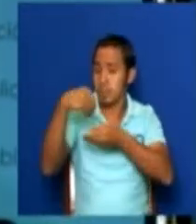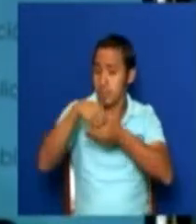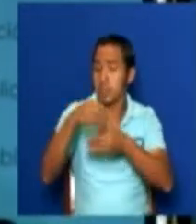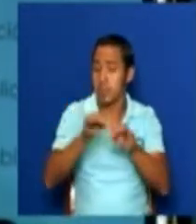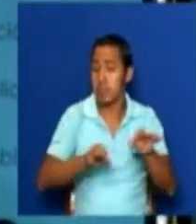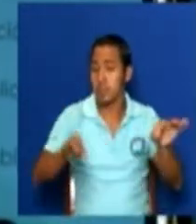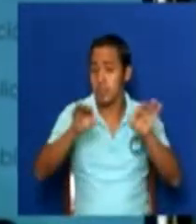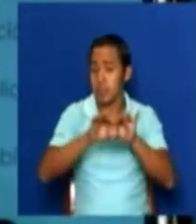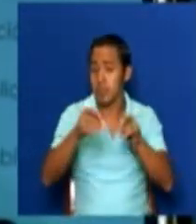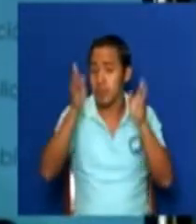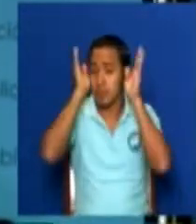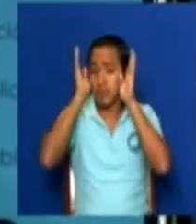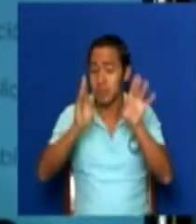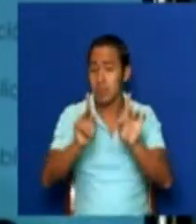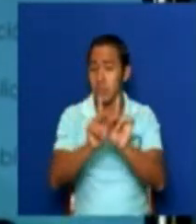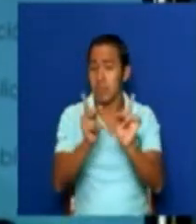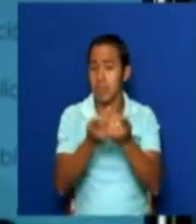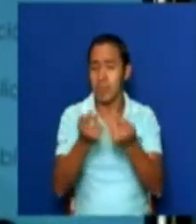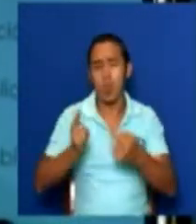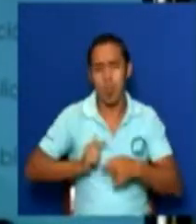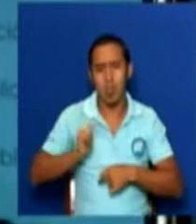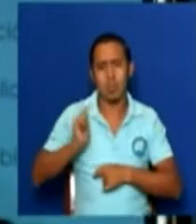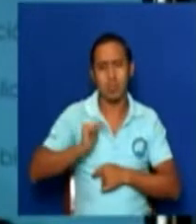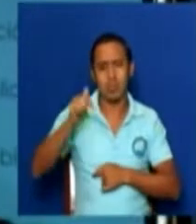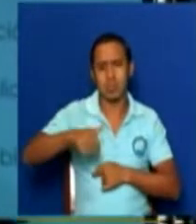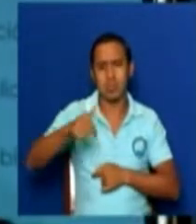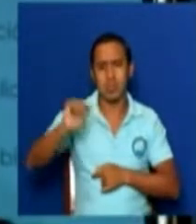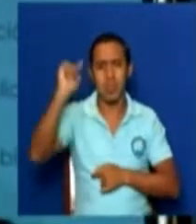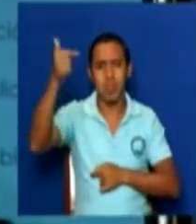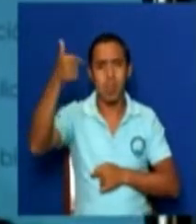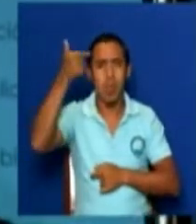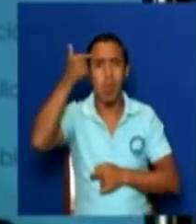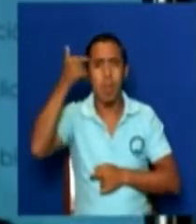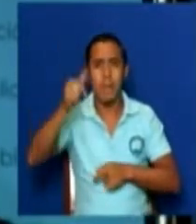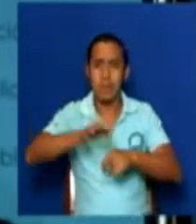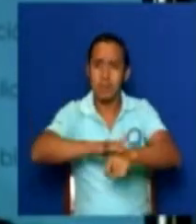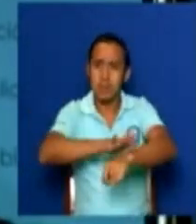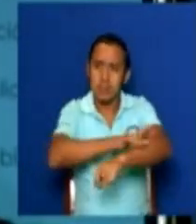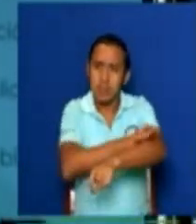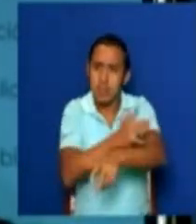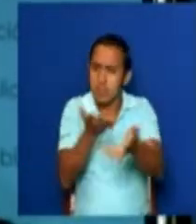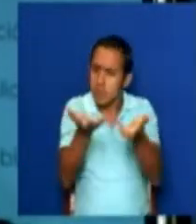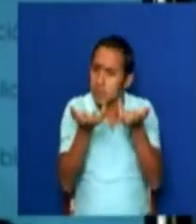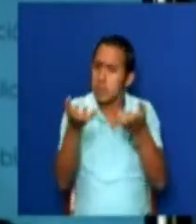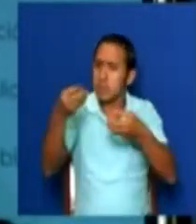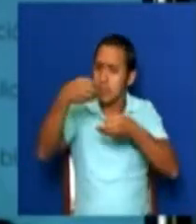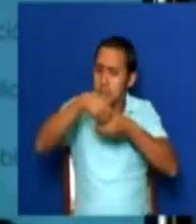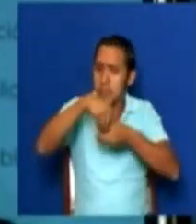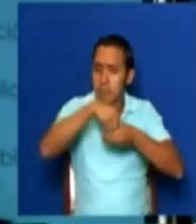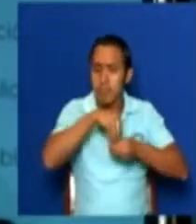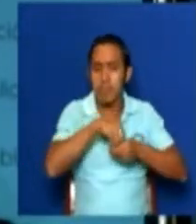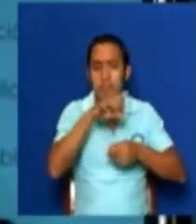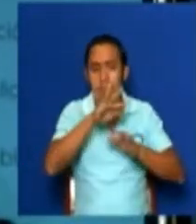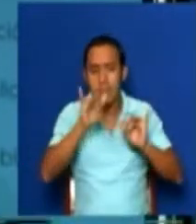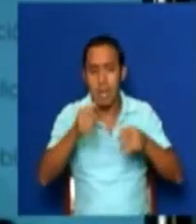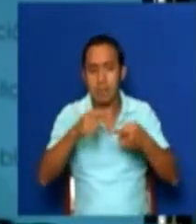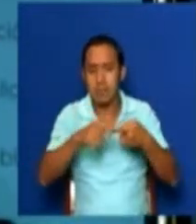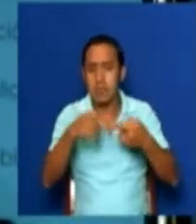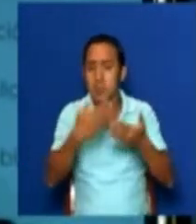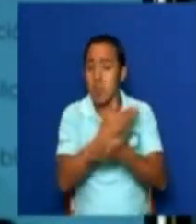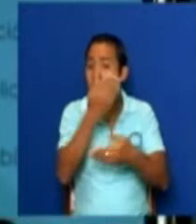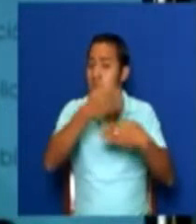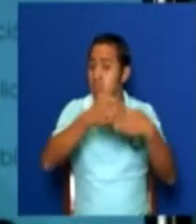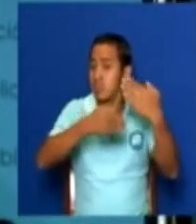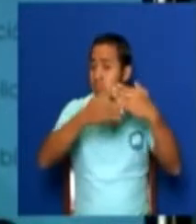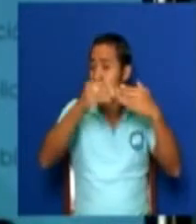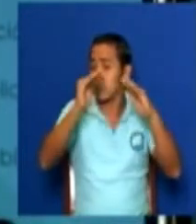servicios públicos. Hoy tenemos un gobierno sensible a la inversión. Hemos visto que se han construido casas